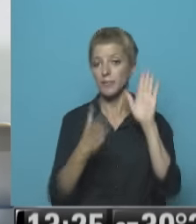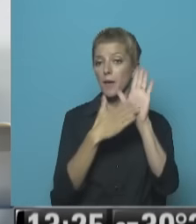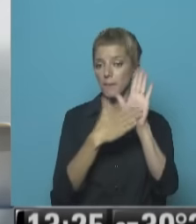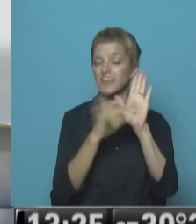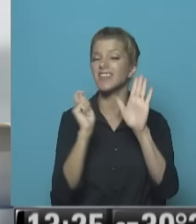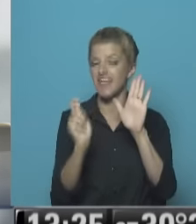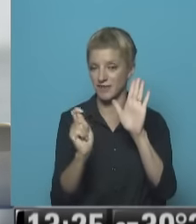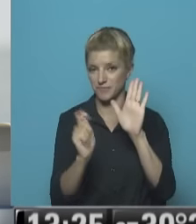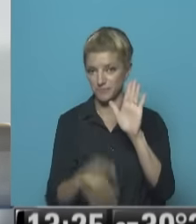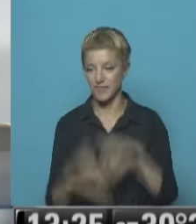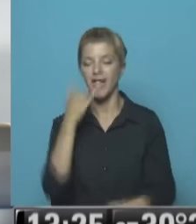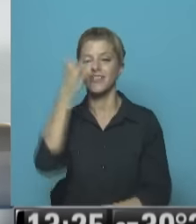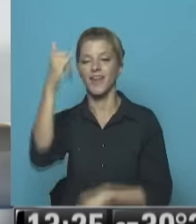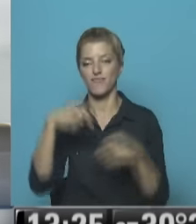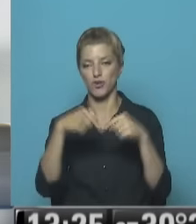0800-444-1777 y